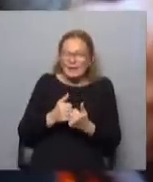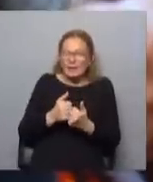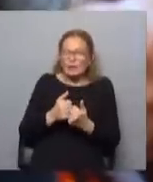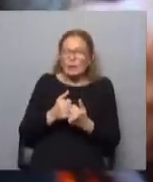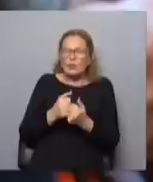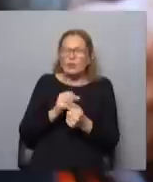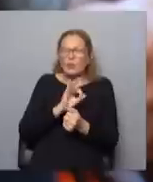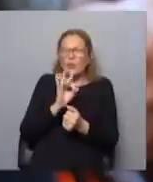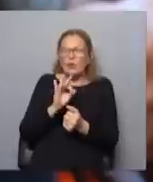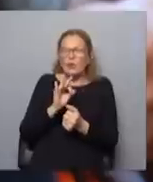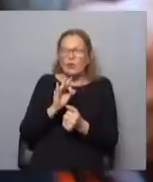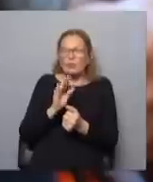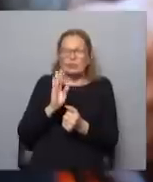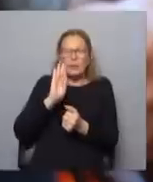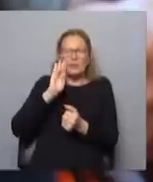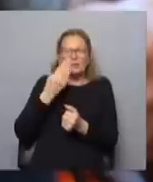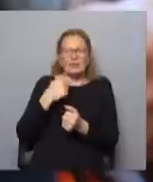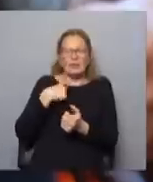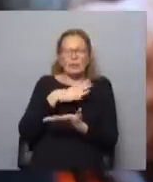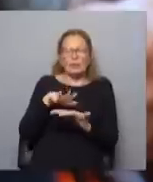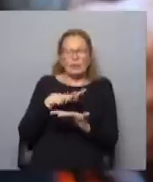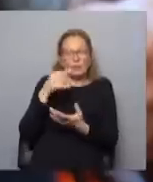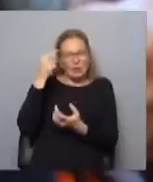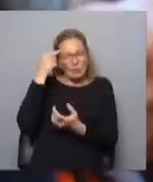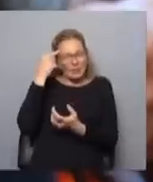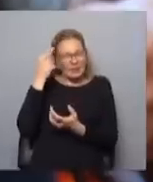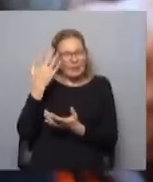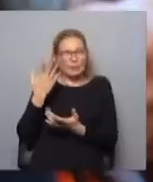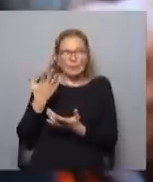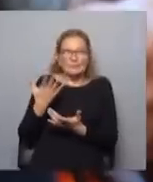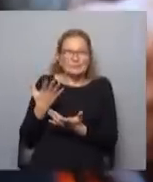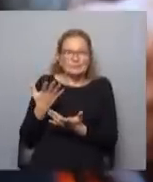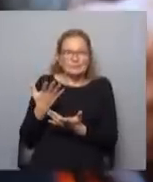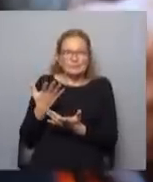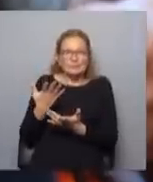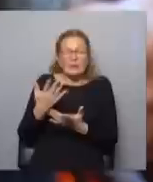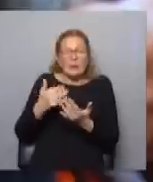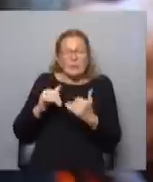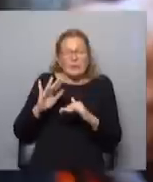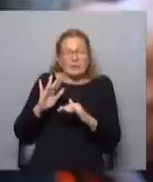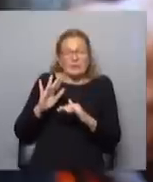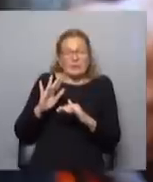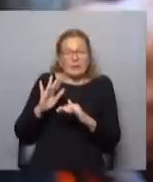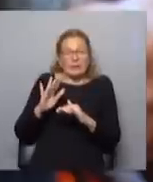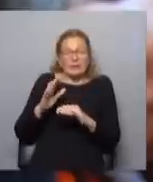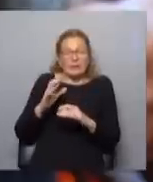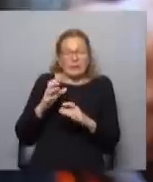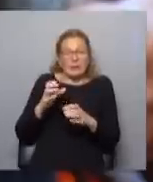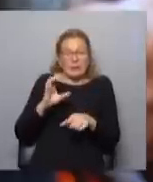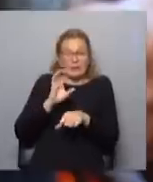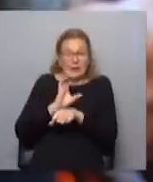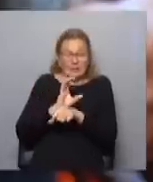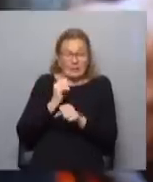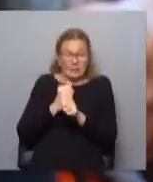de representación social estoy pensando que quizás sin quizá la clase trabajadora el